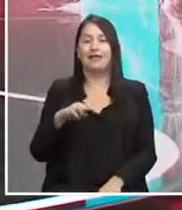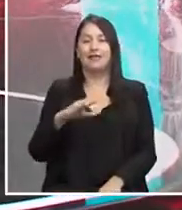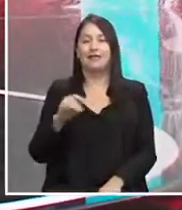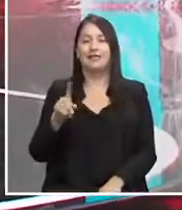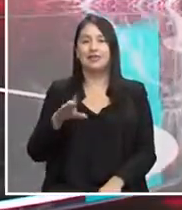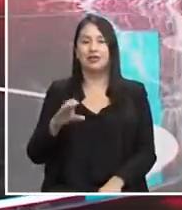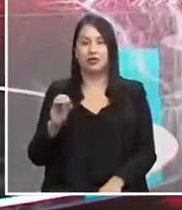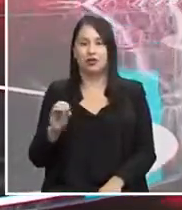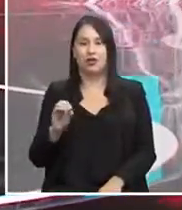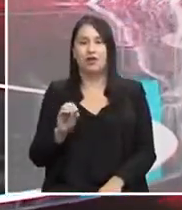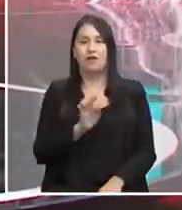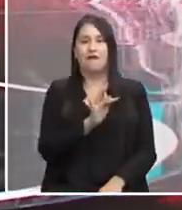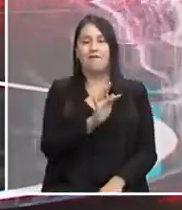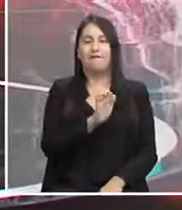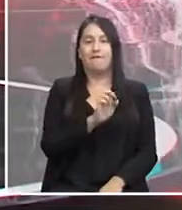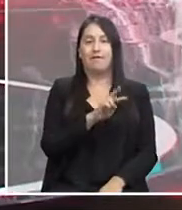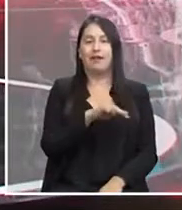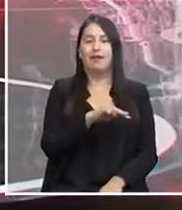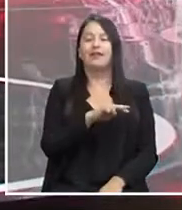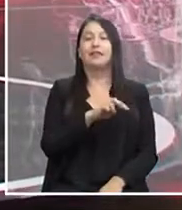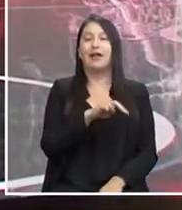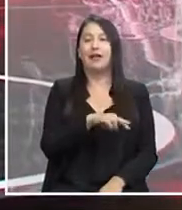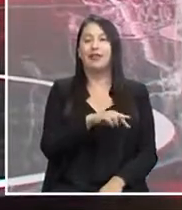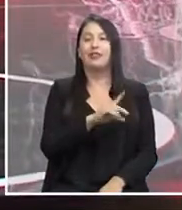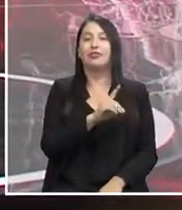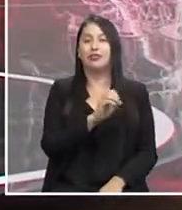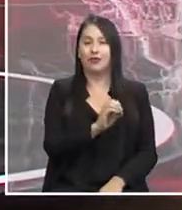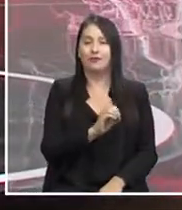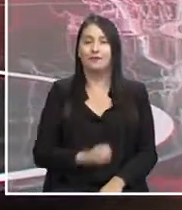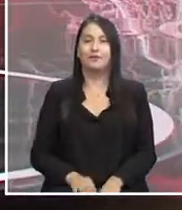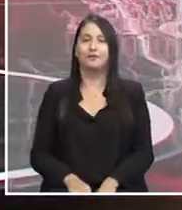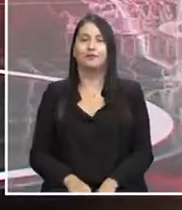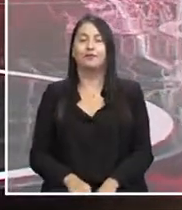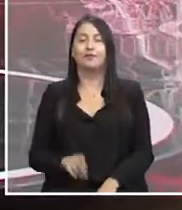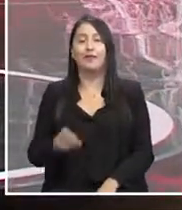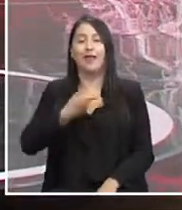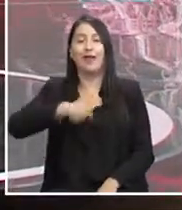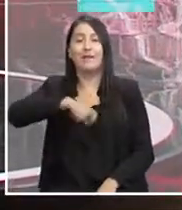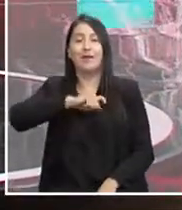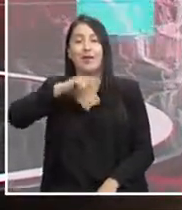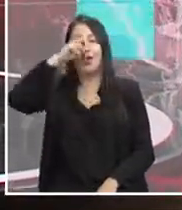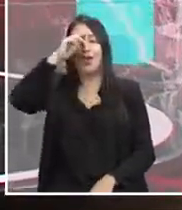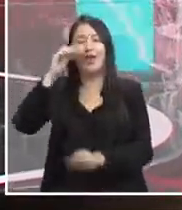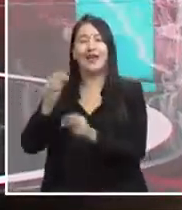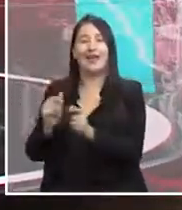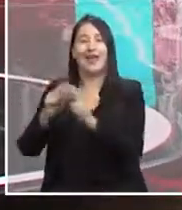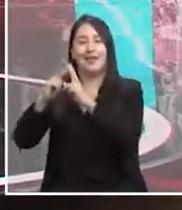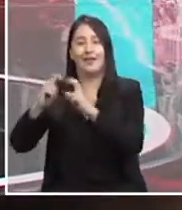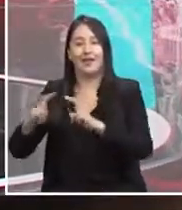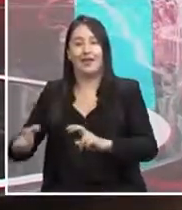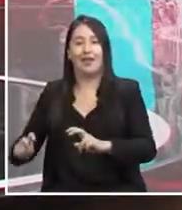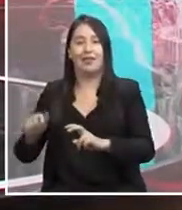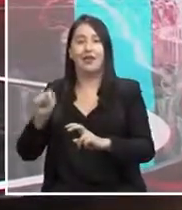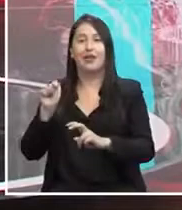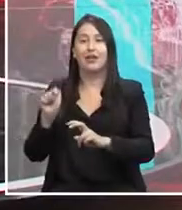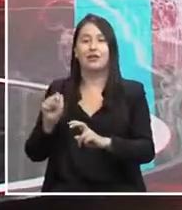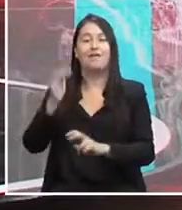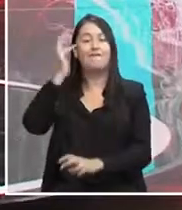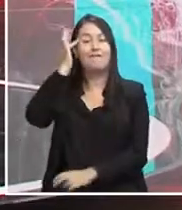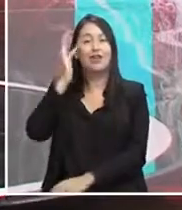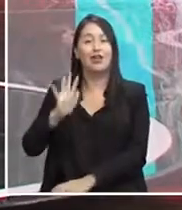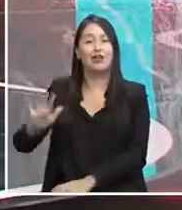Fernando Paulsen. Francisco es filósofo, académico español, y sus áreas de investigación se centran en la